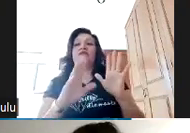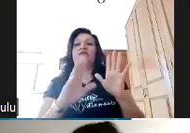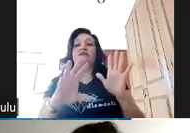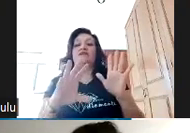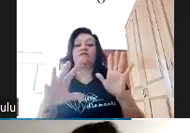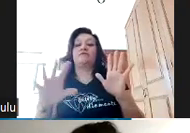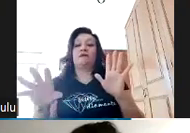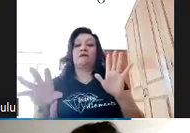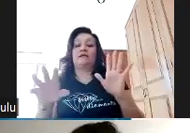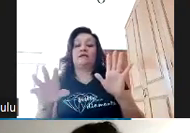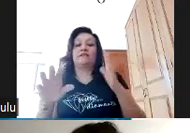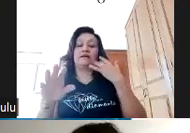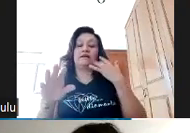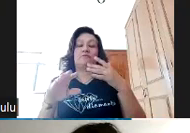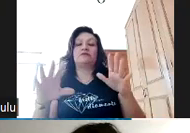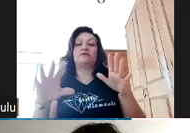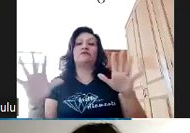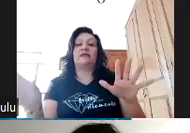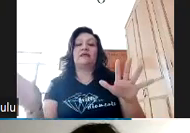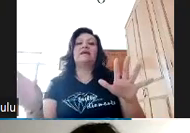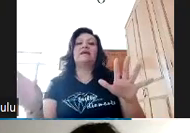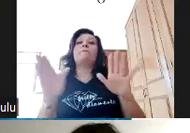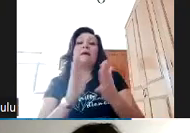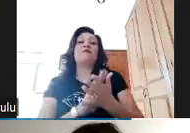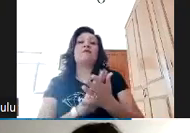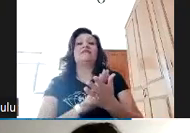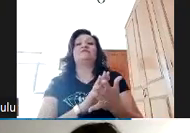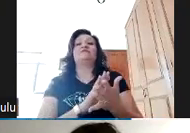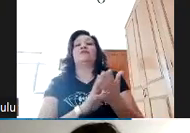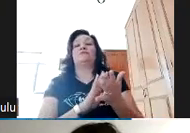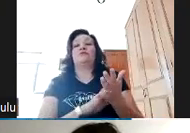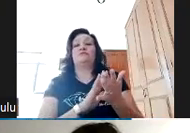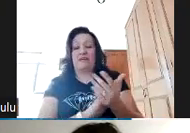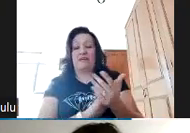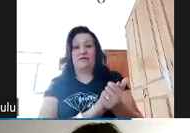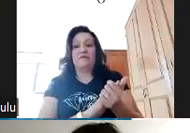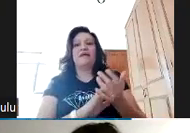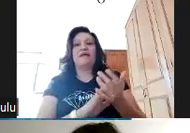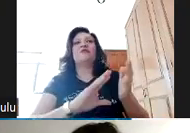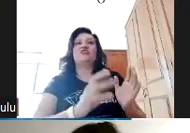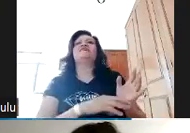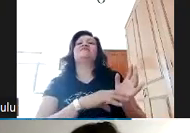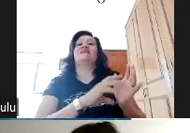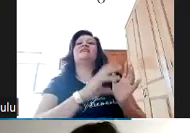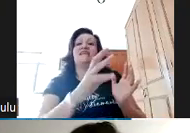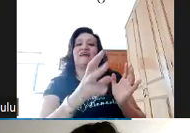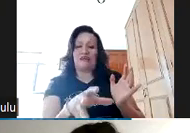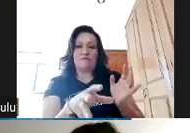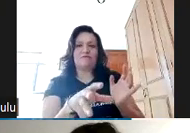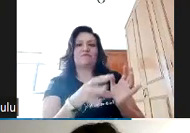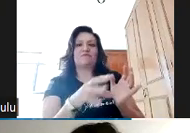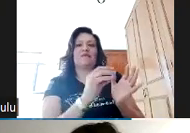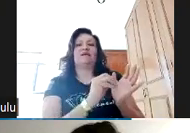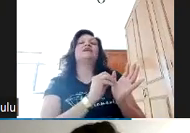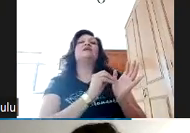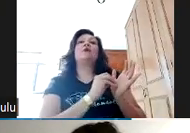y con eso que les ayuda a que les gusta ayudar pero este tipo de prospecto lo tienes que guiar